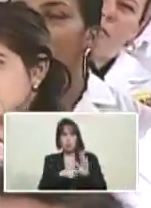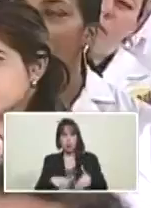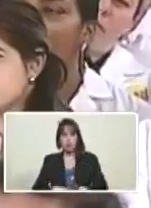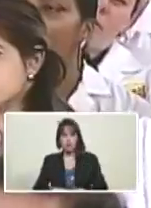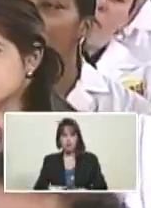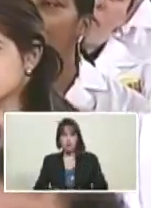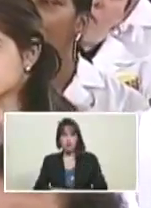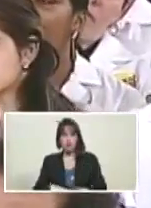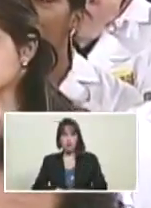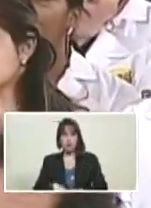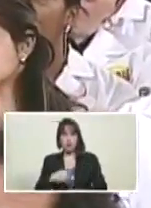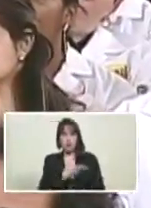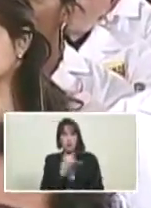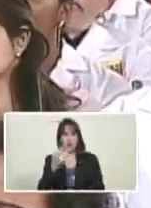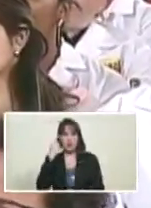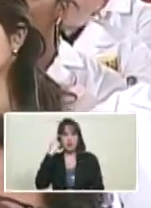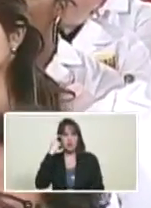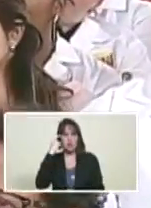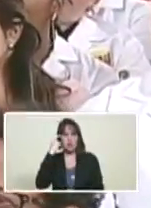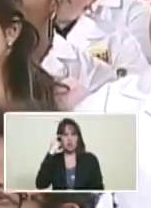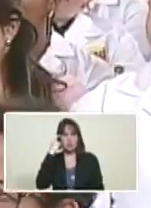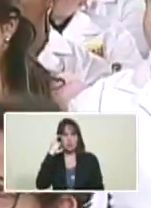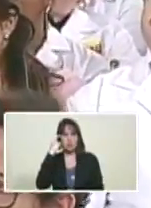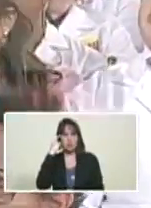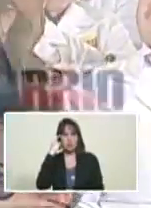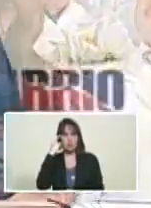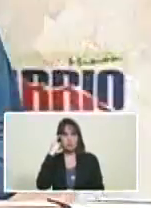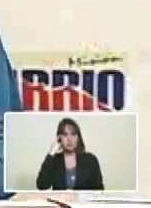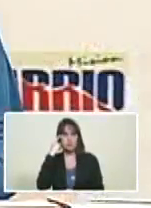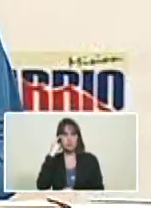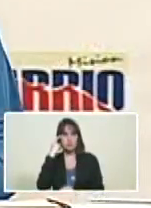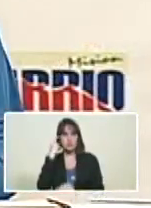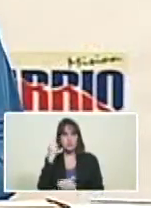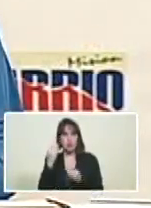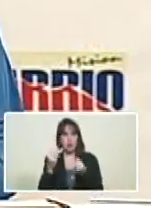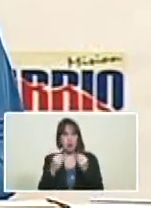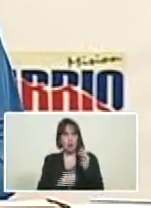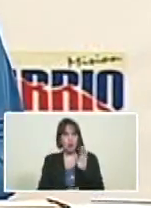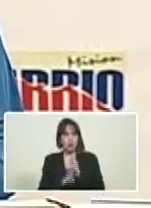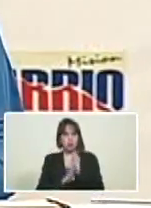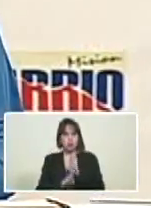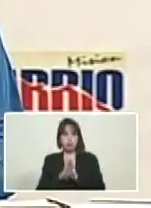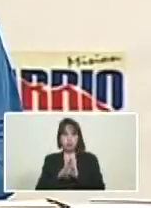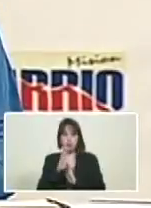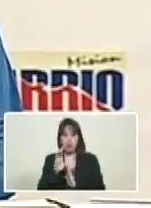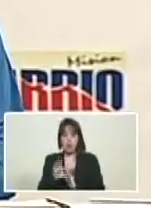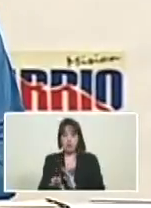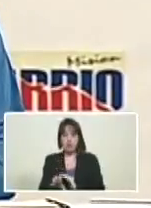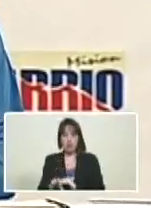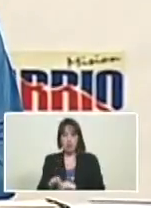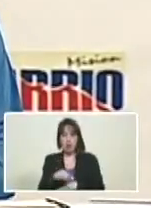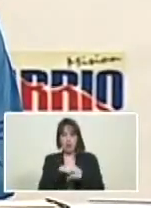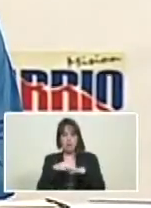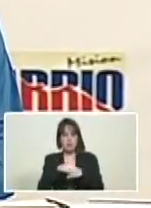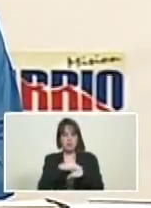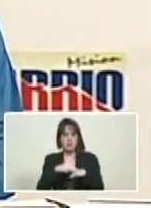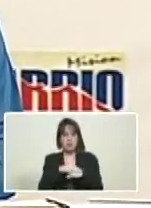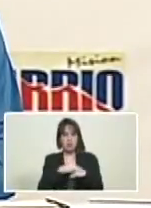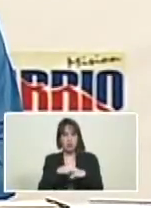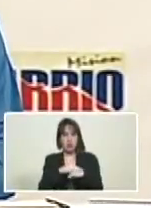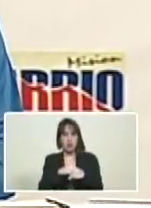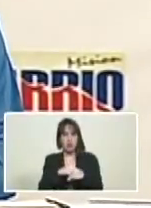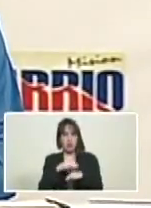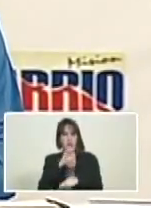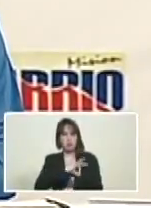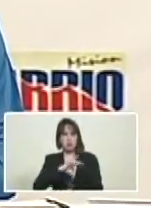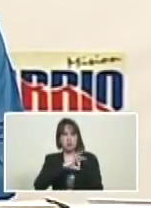como saben ustedes, por el desarrollo de del Estado de las misiones socialistas, del Estado